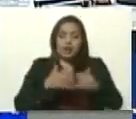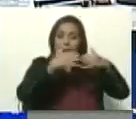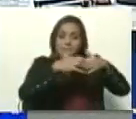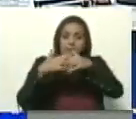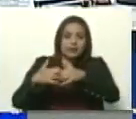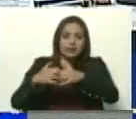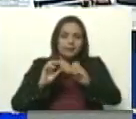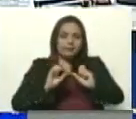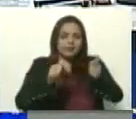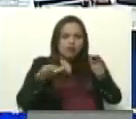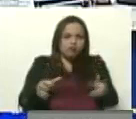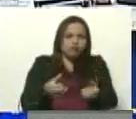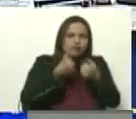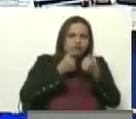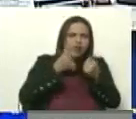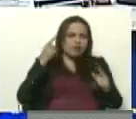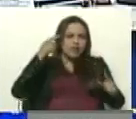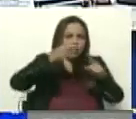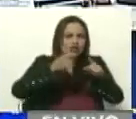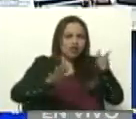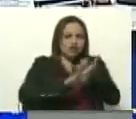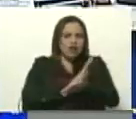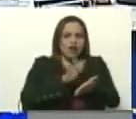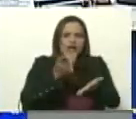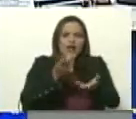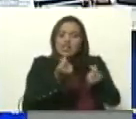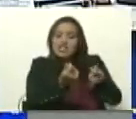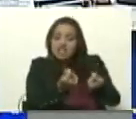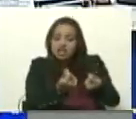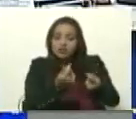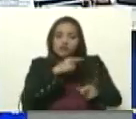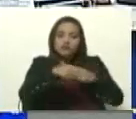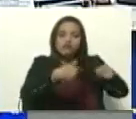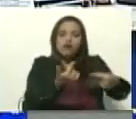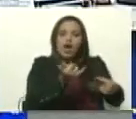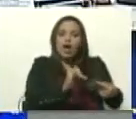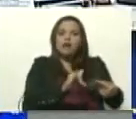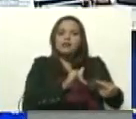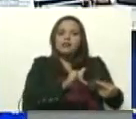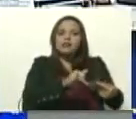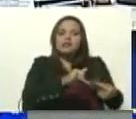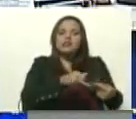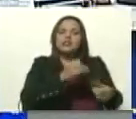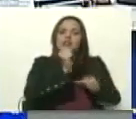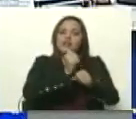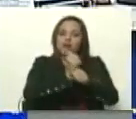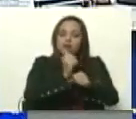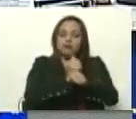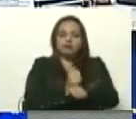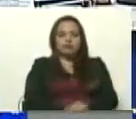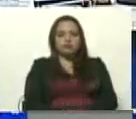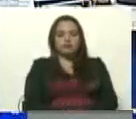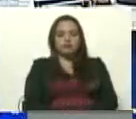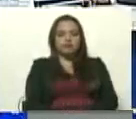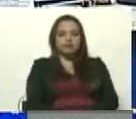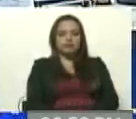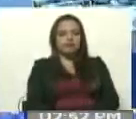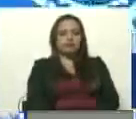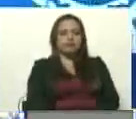directamente del valor causado por el trabajo, o llamado